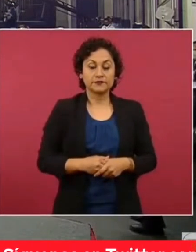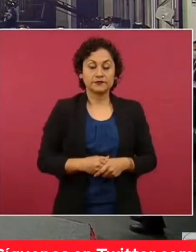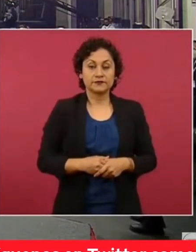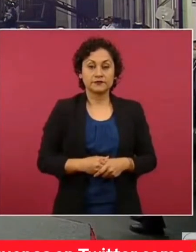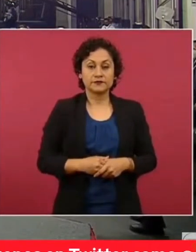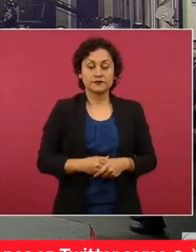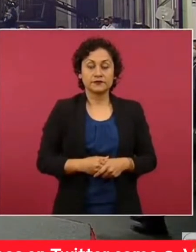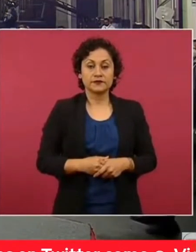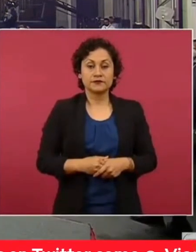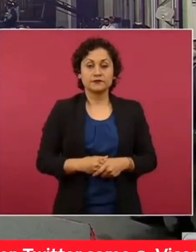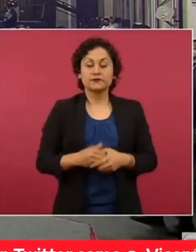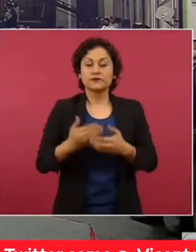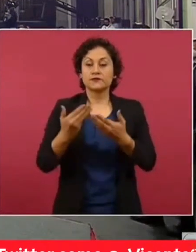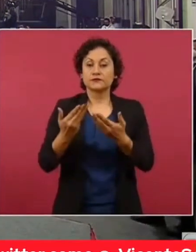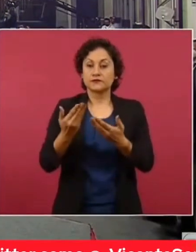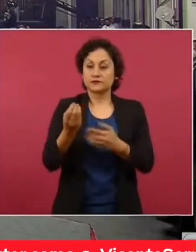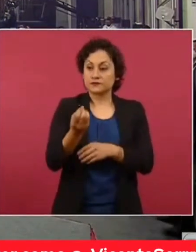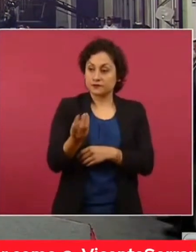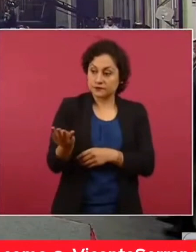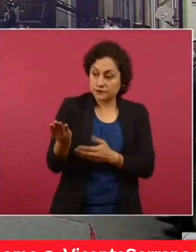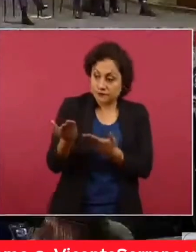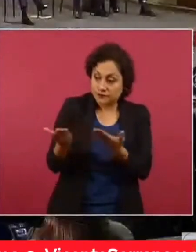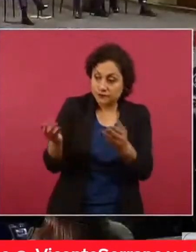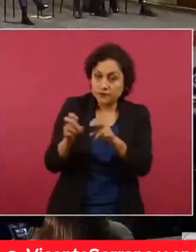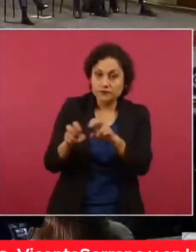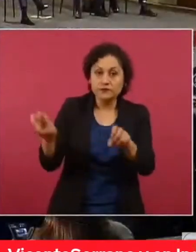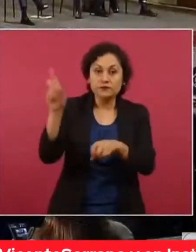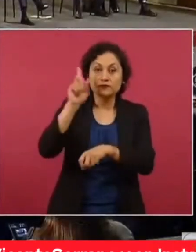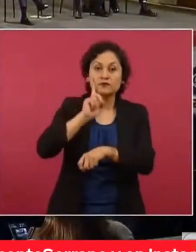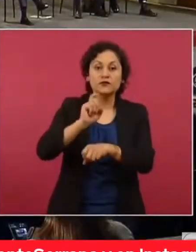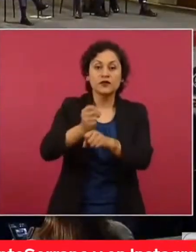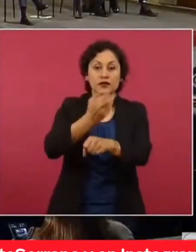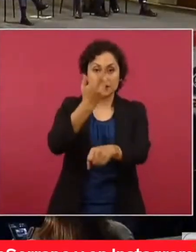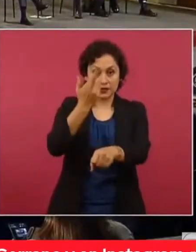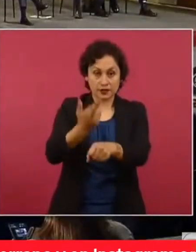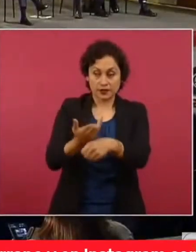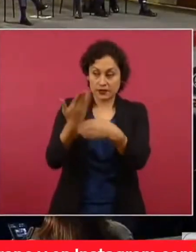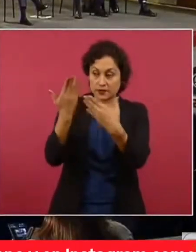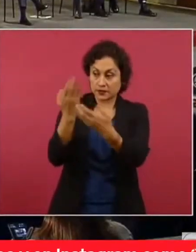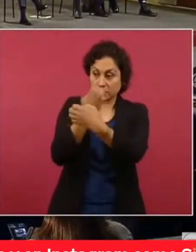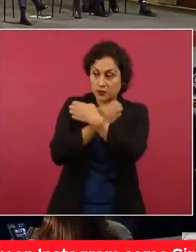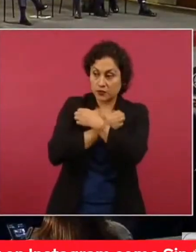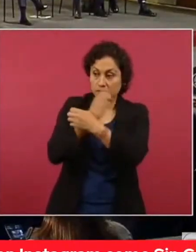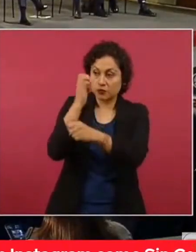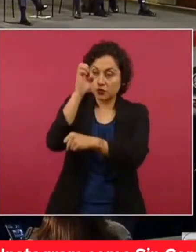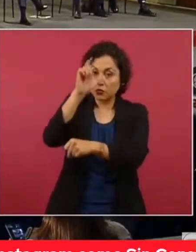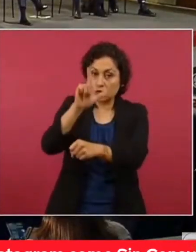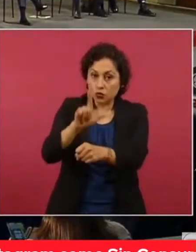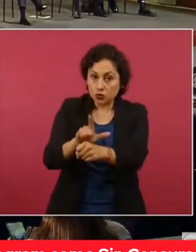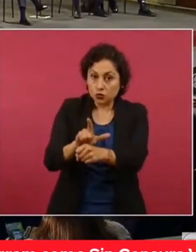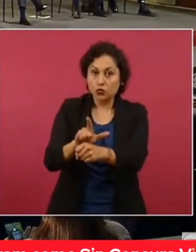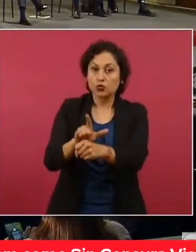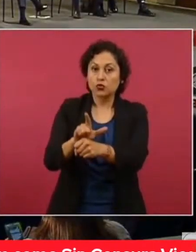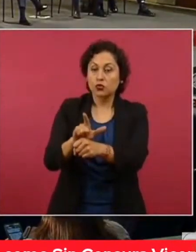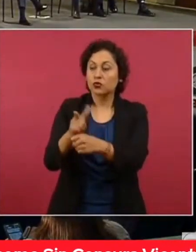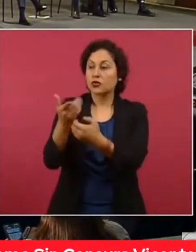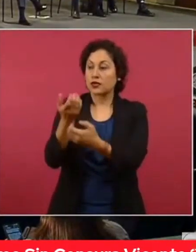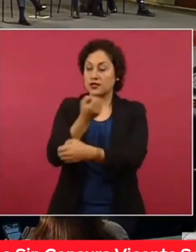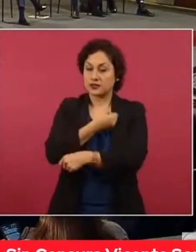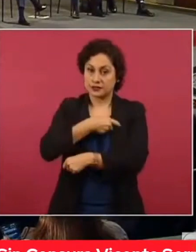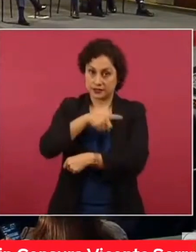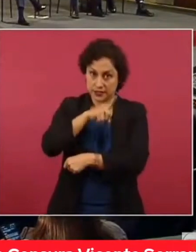señoras secretarias, compañeras, secretaria de Educación, secretaria de Cultura, secretario de